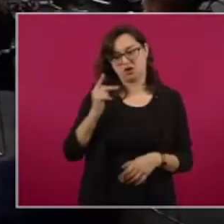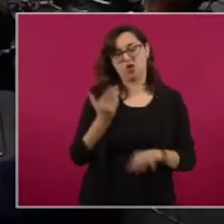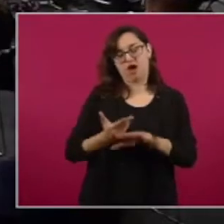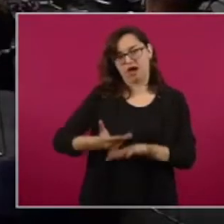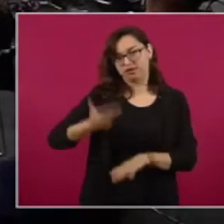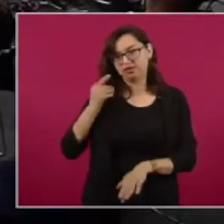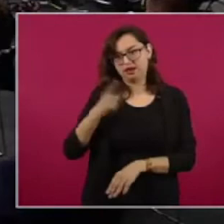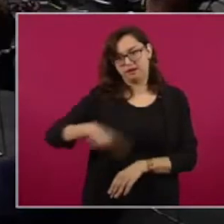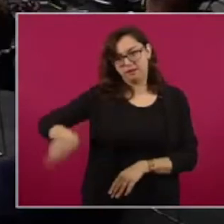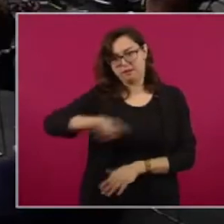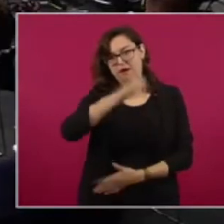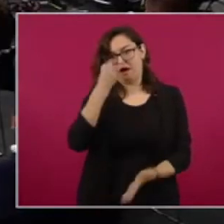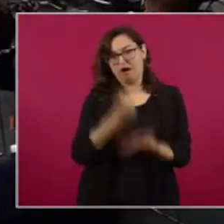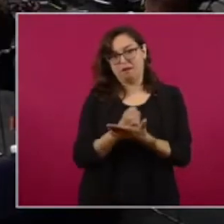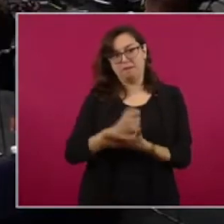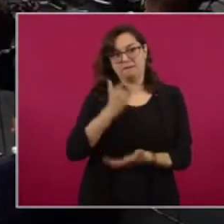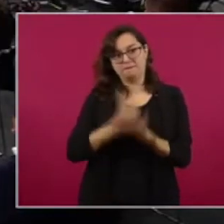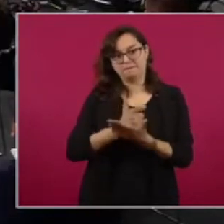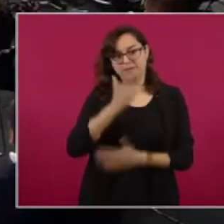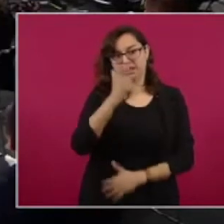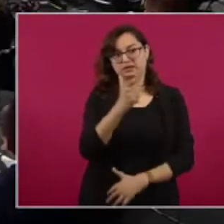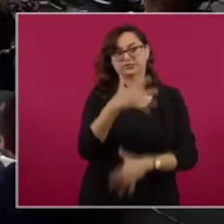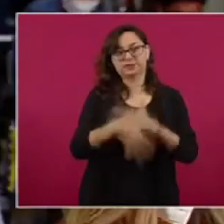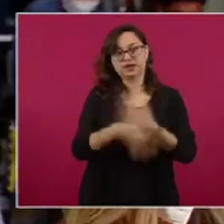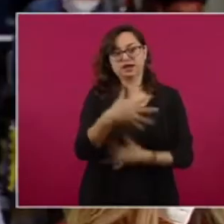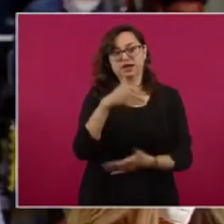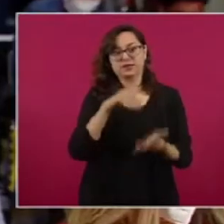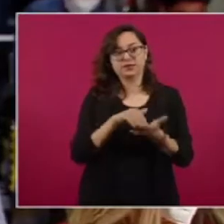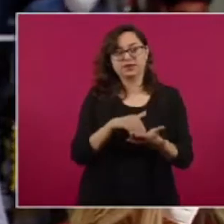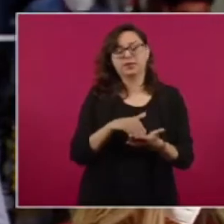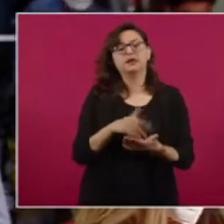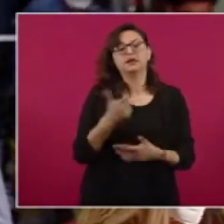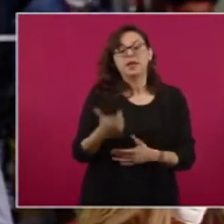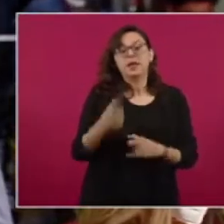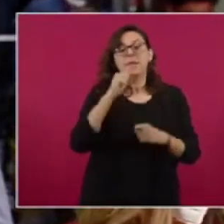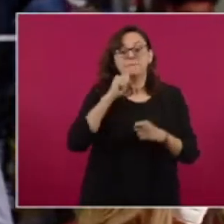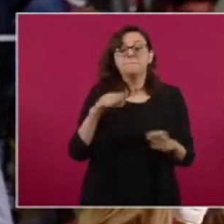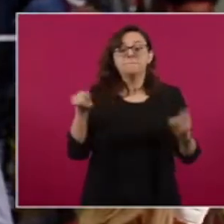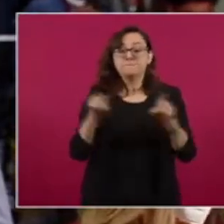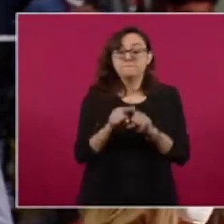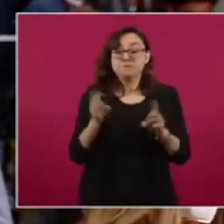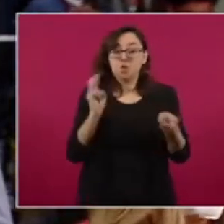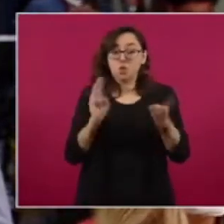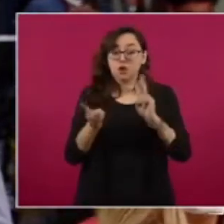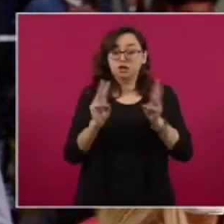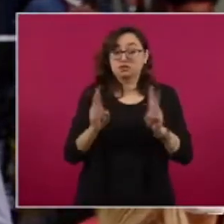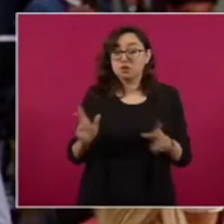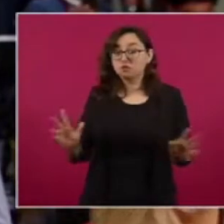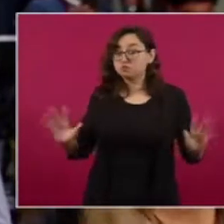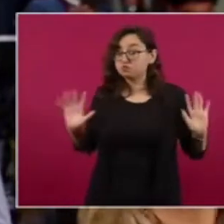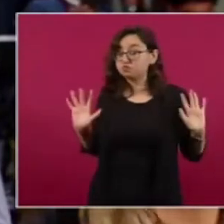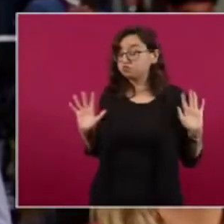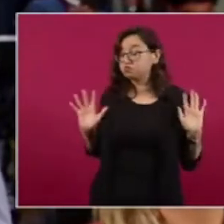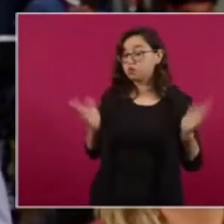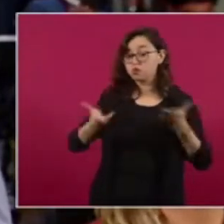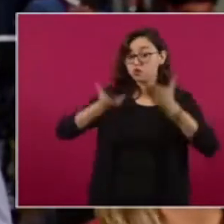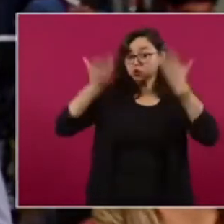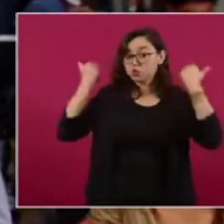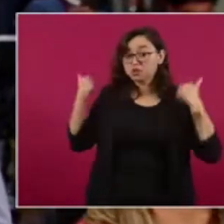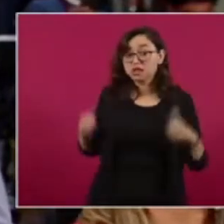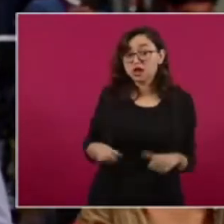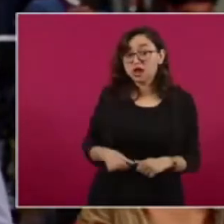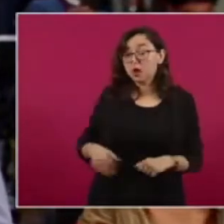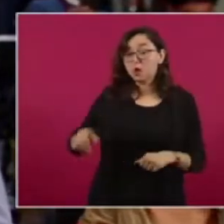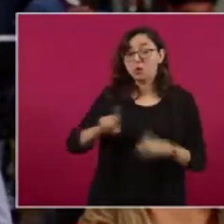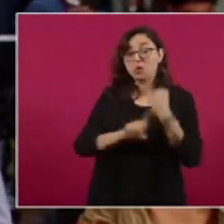Traemos lo que es las conversaciones de Watts, donde el exfuncionario le dice que es problema de Fonatur y que es problema